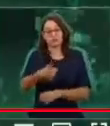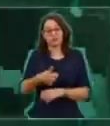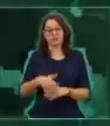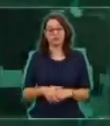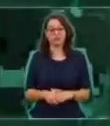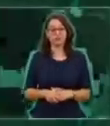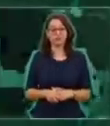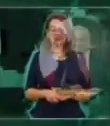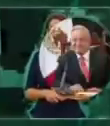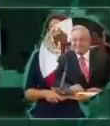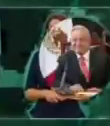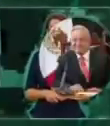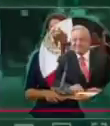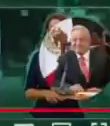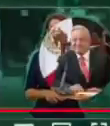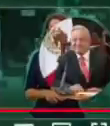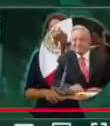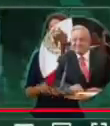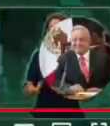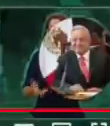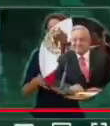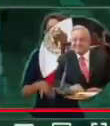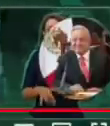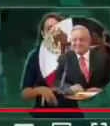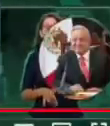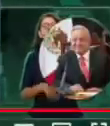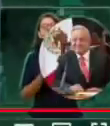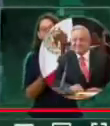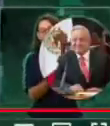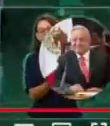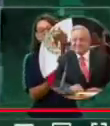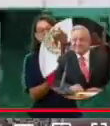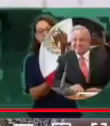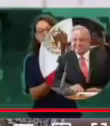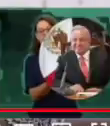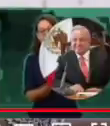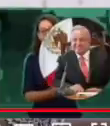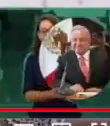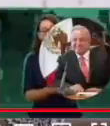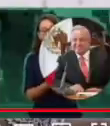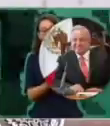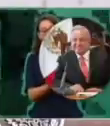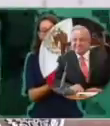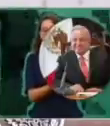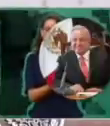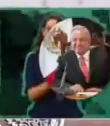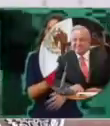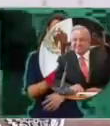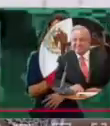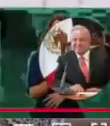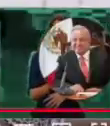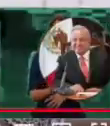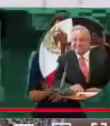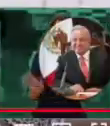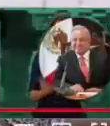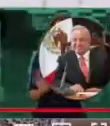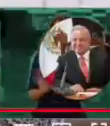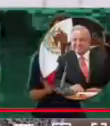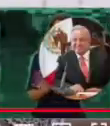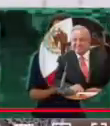sea, no voy a parar el avión, o sea, comercial, no. Sí, tengo